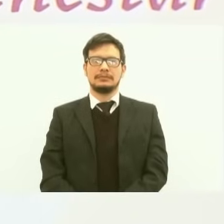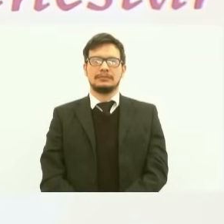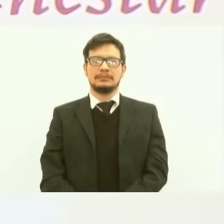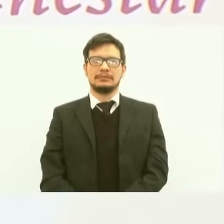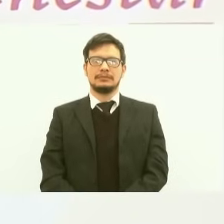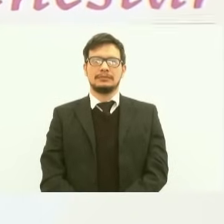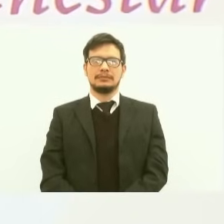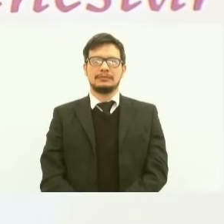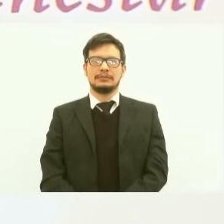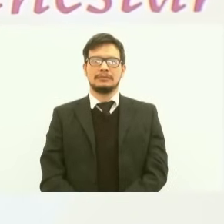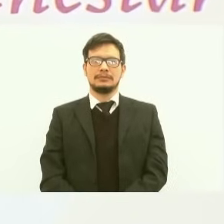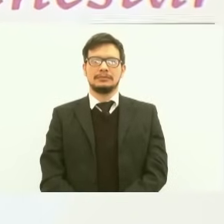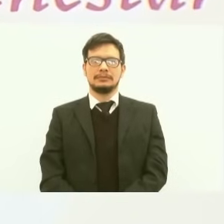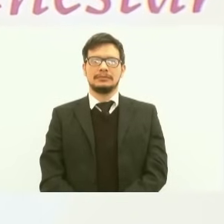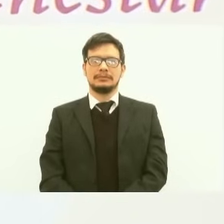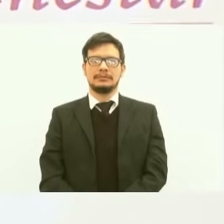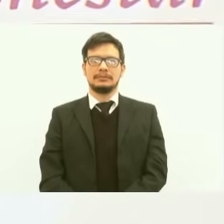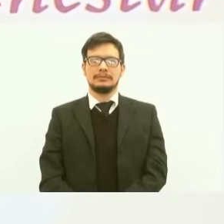Actualmente